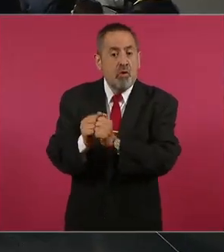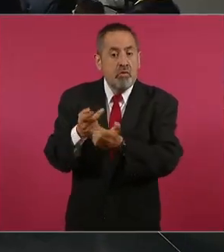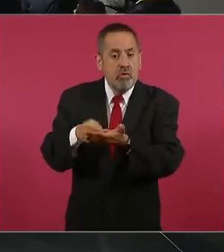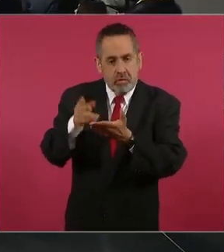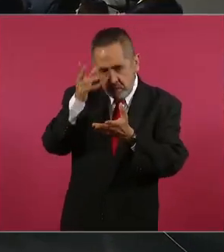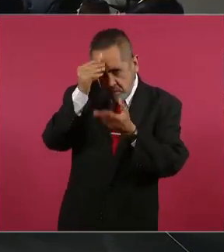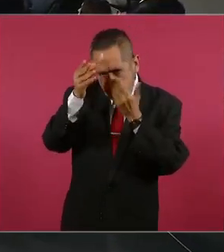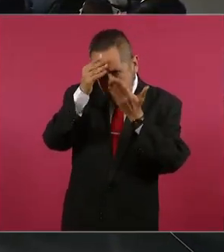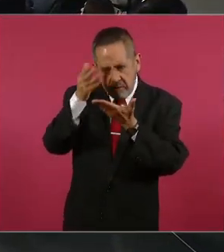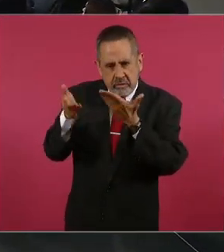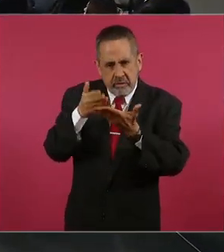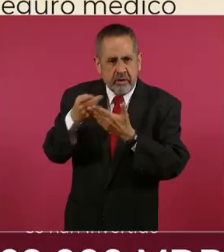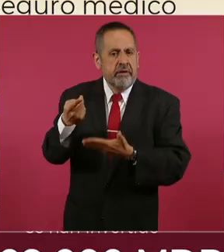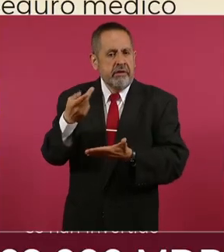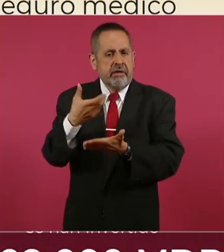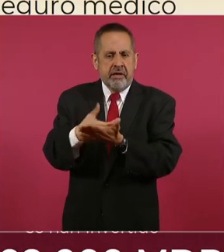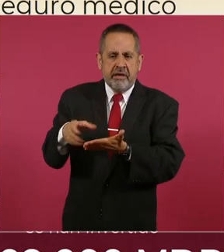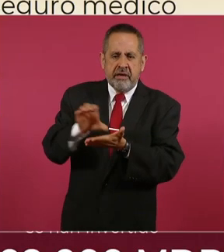Ahí está la inversión,